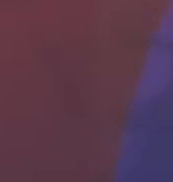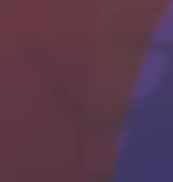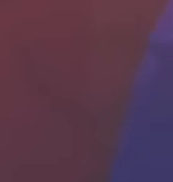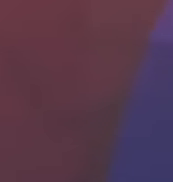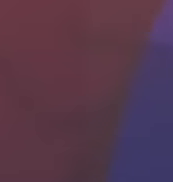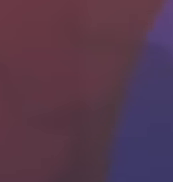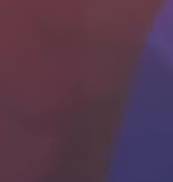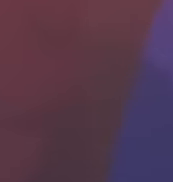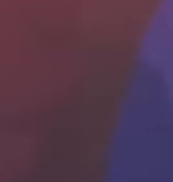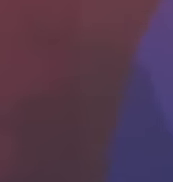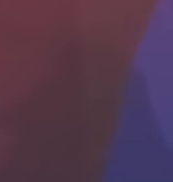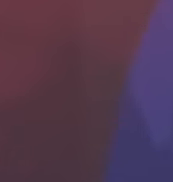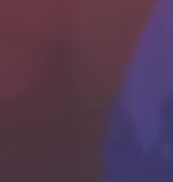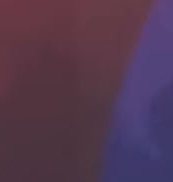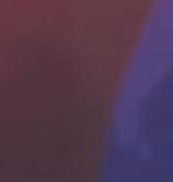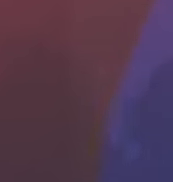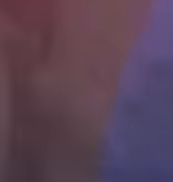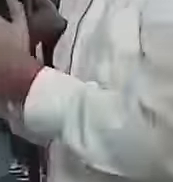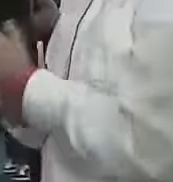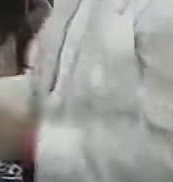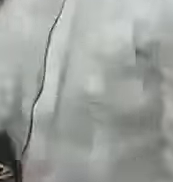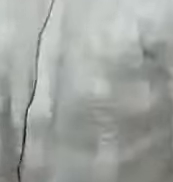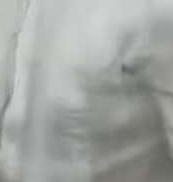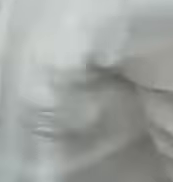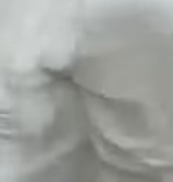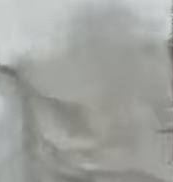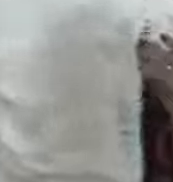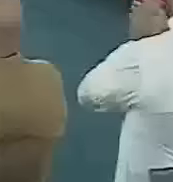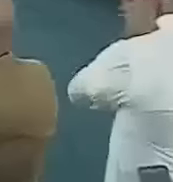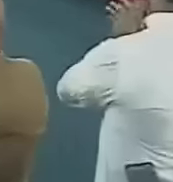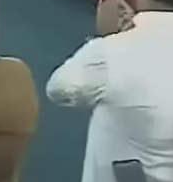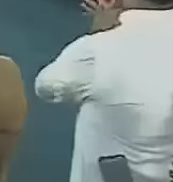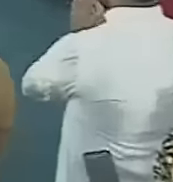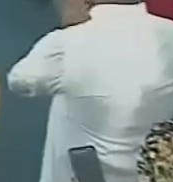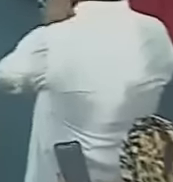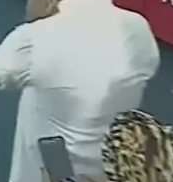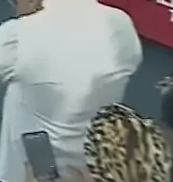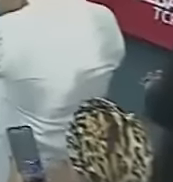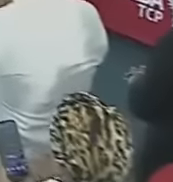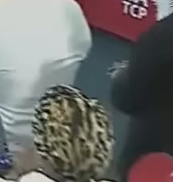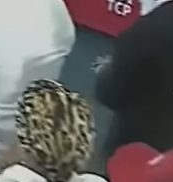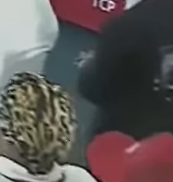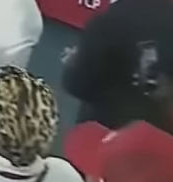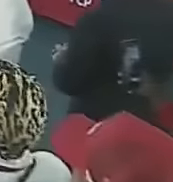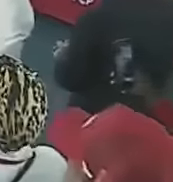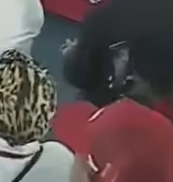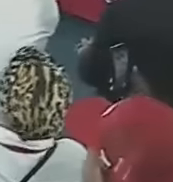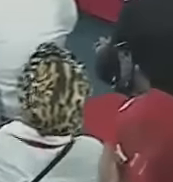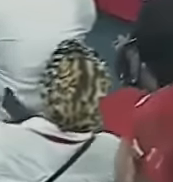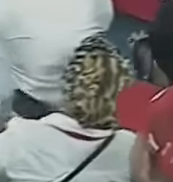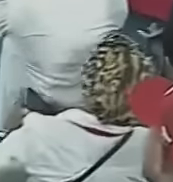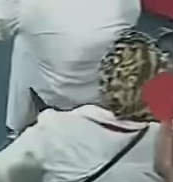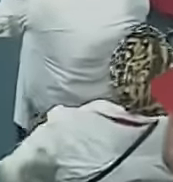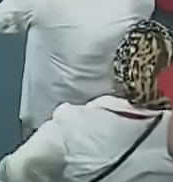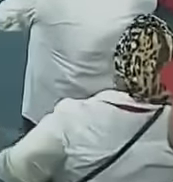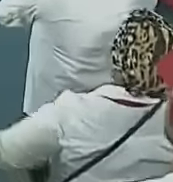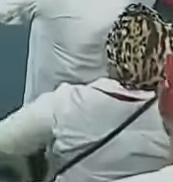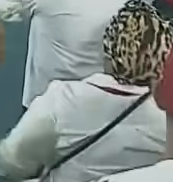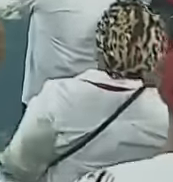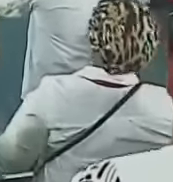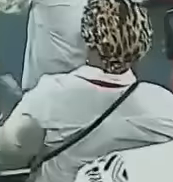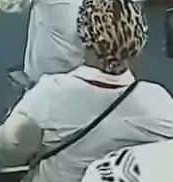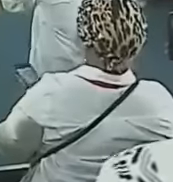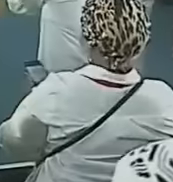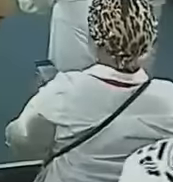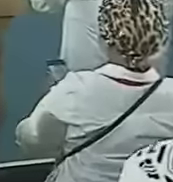Información de último minuto, nos unimos de inmediato. En el Palacio de Miraflores, lugar donde se estará desarrollando la